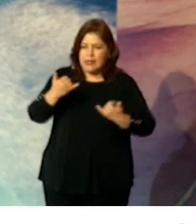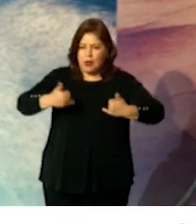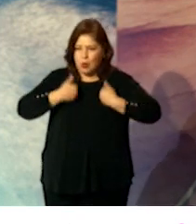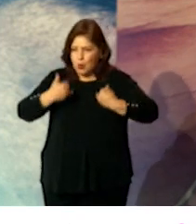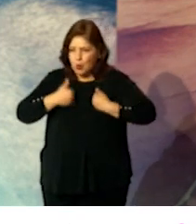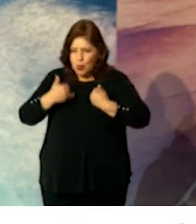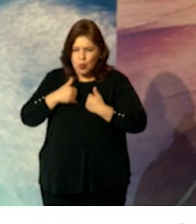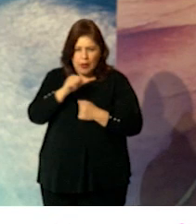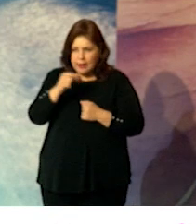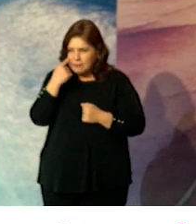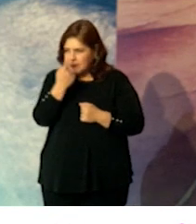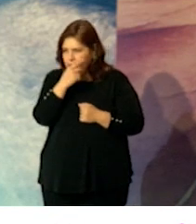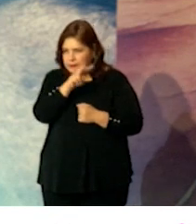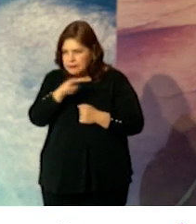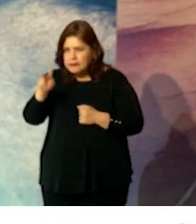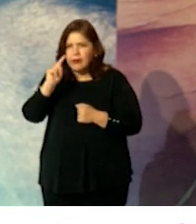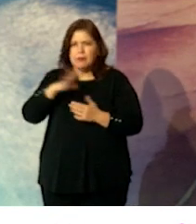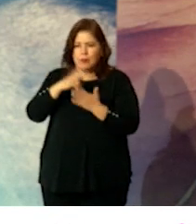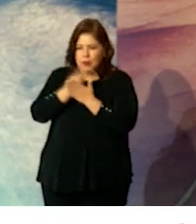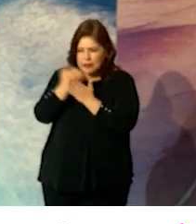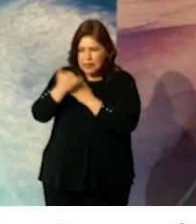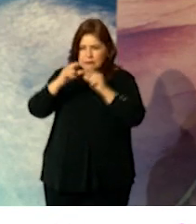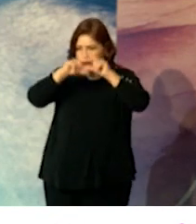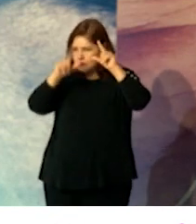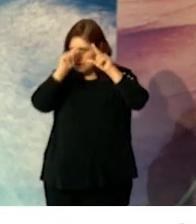juventudes, con varios proyectos en varias partes del país,